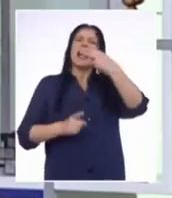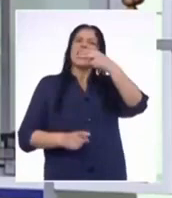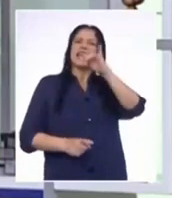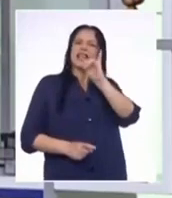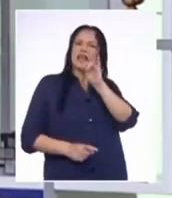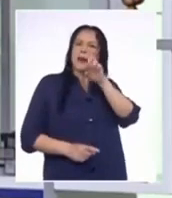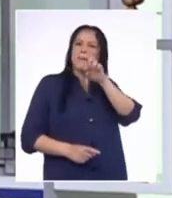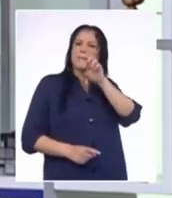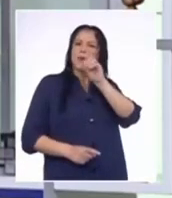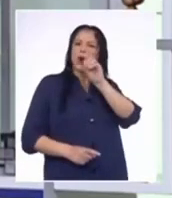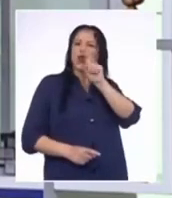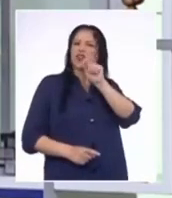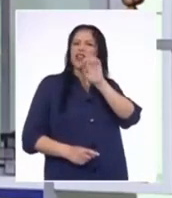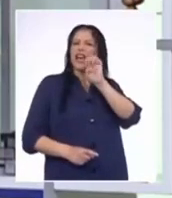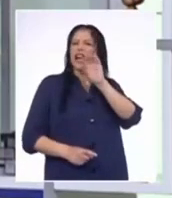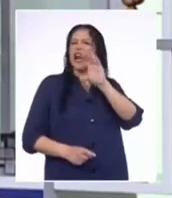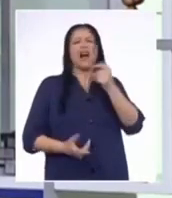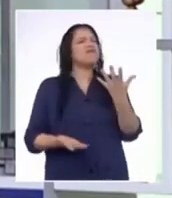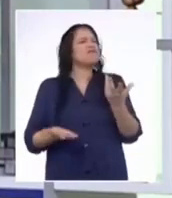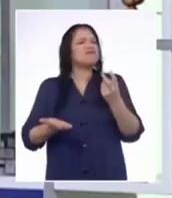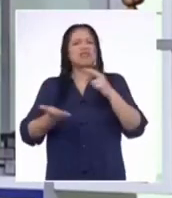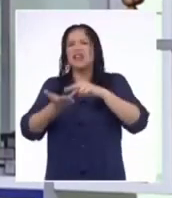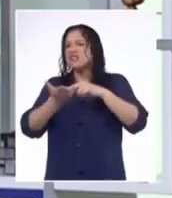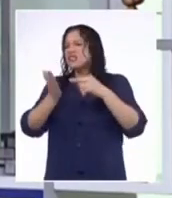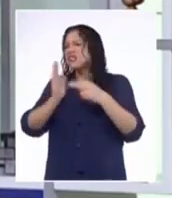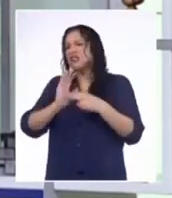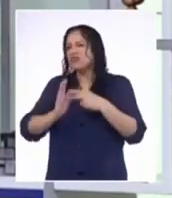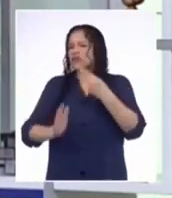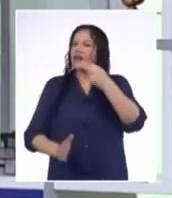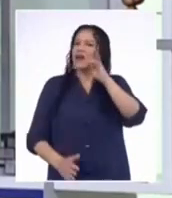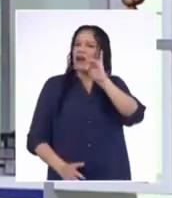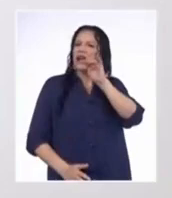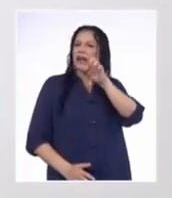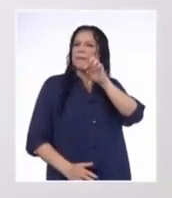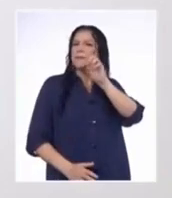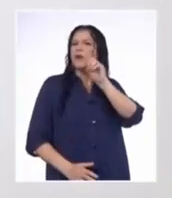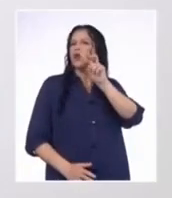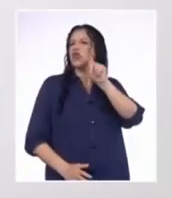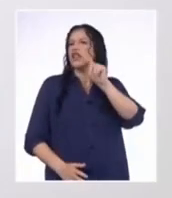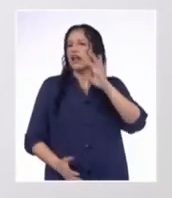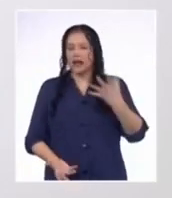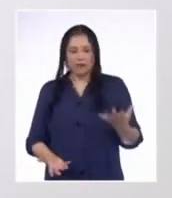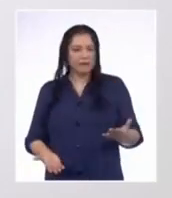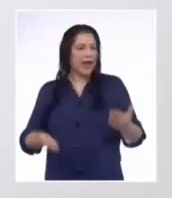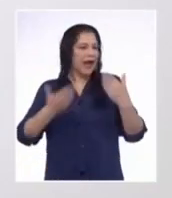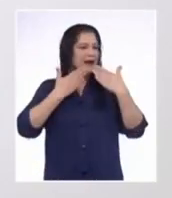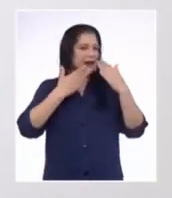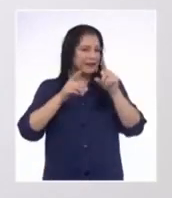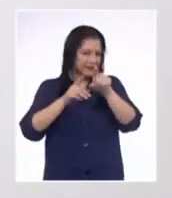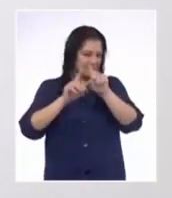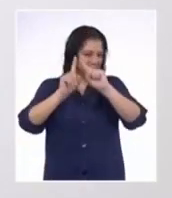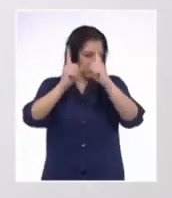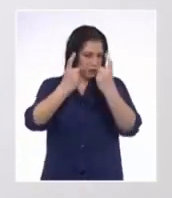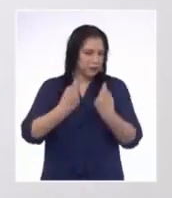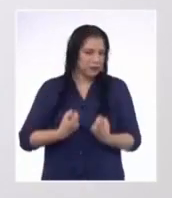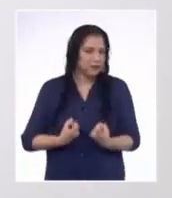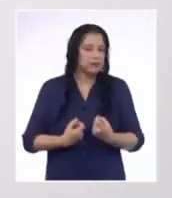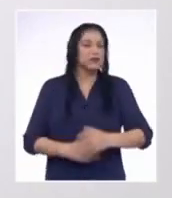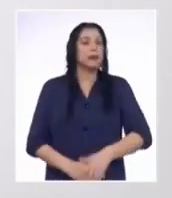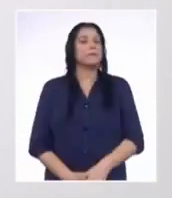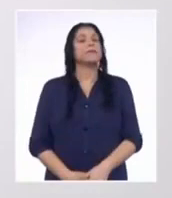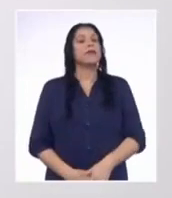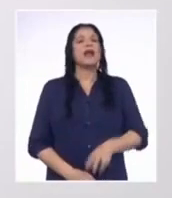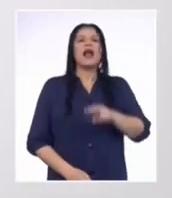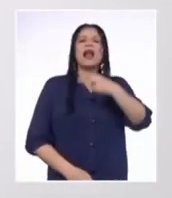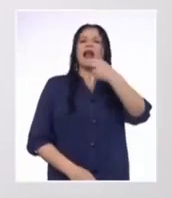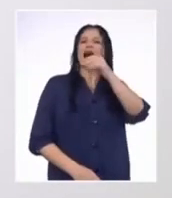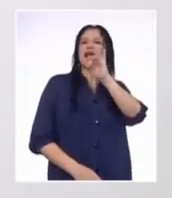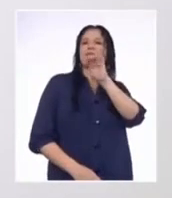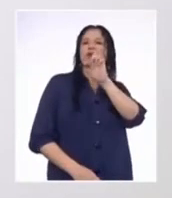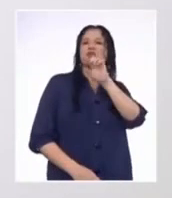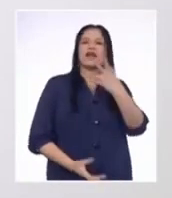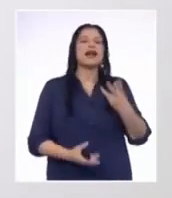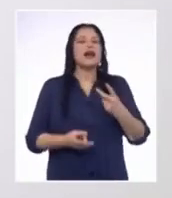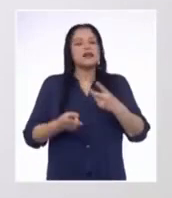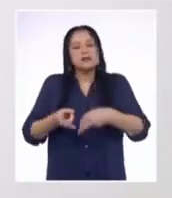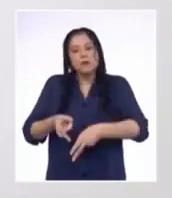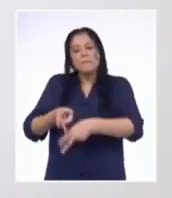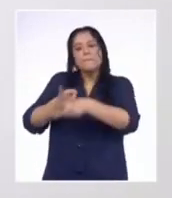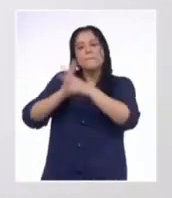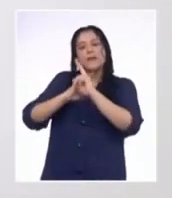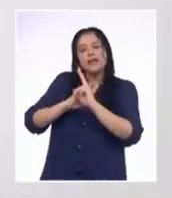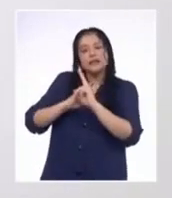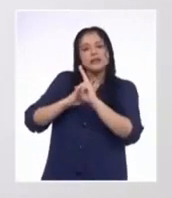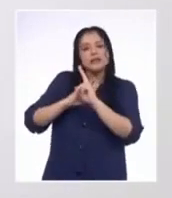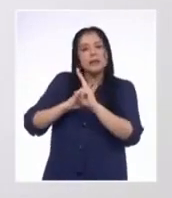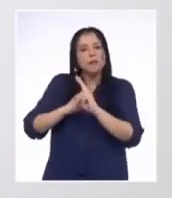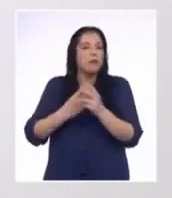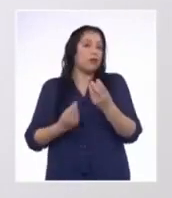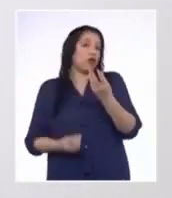hipoteca. Quisiera que explique en qué consiste la hipoteca. Gracias por tu pregunta, Abraham. La hipoteca es un préstamo por una